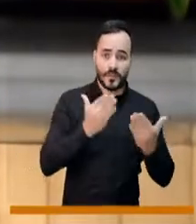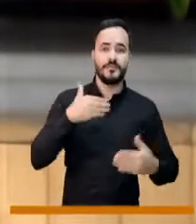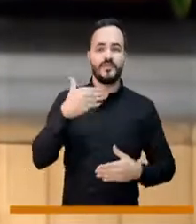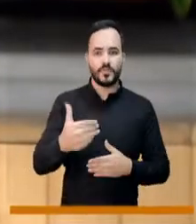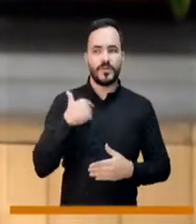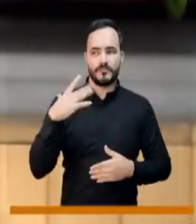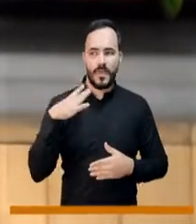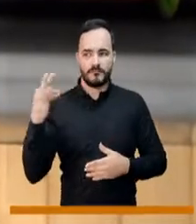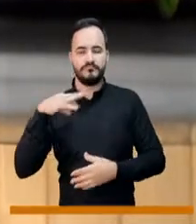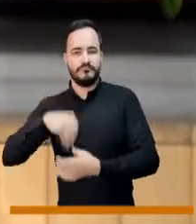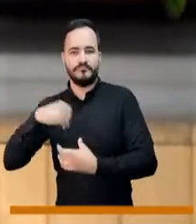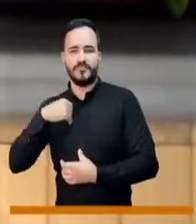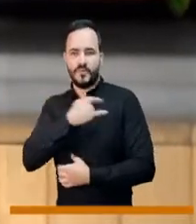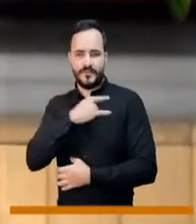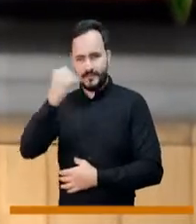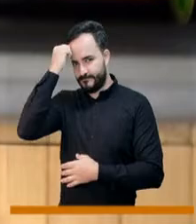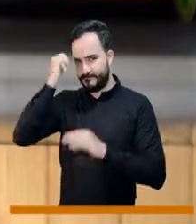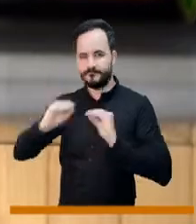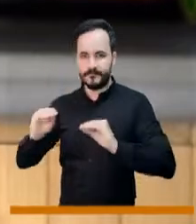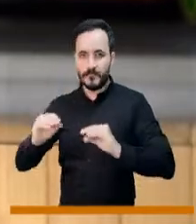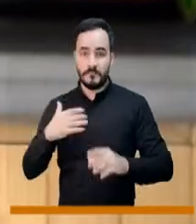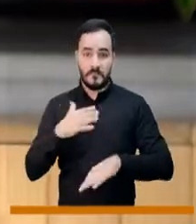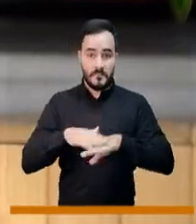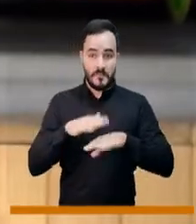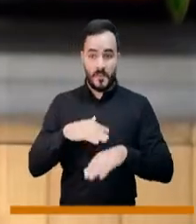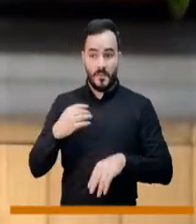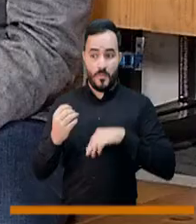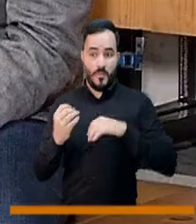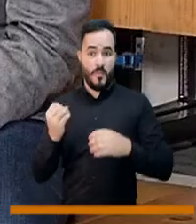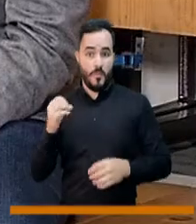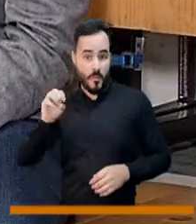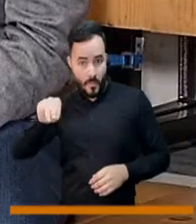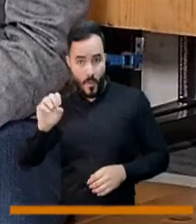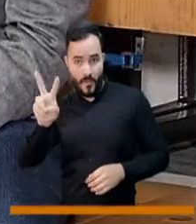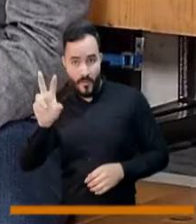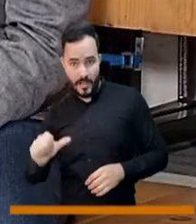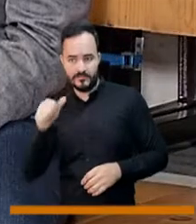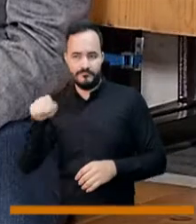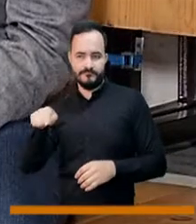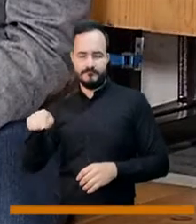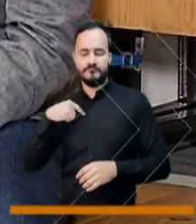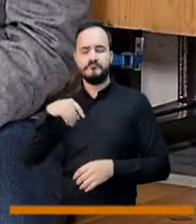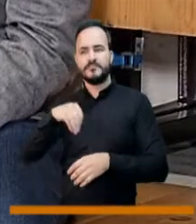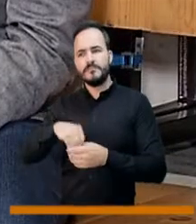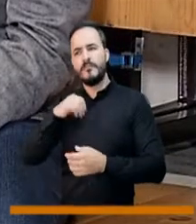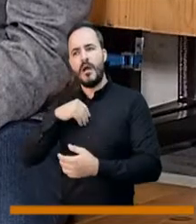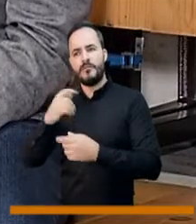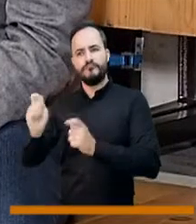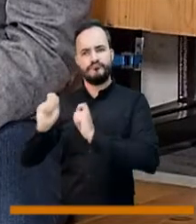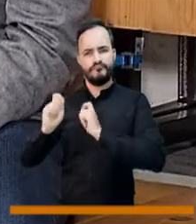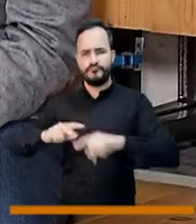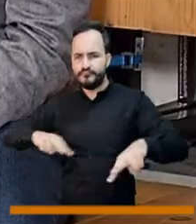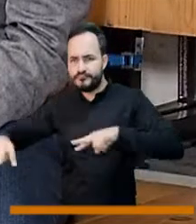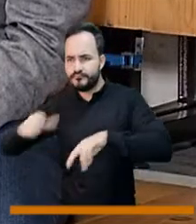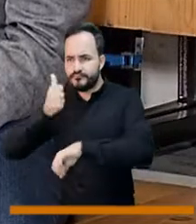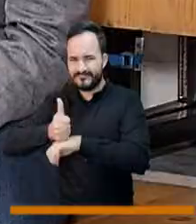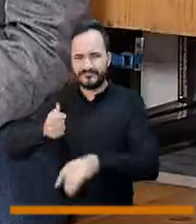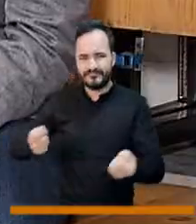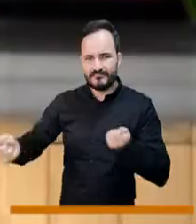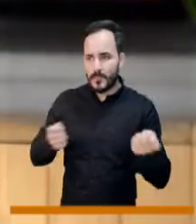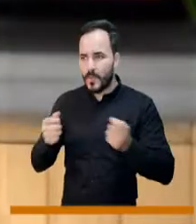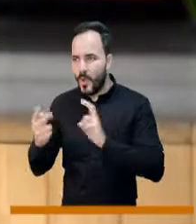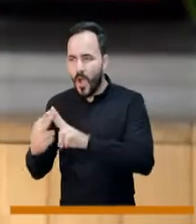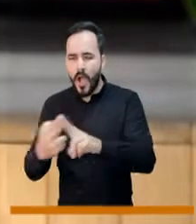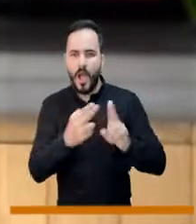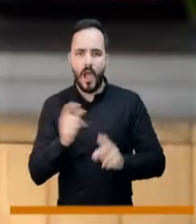también he sido profesor universitario. Yo cuando estuve aquí en MOBA como director, conocí gente maravillosa que estaba transformando la educación desde las aulas